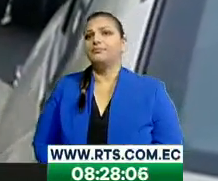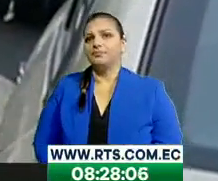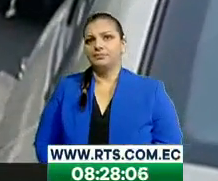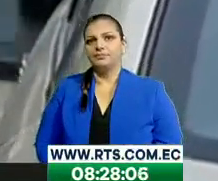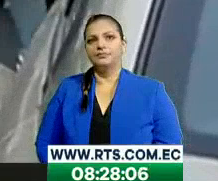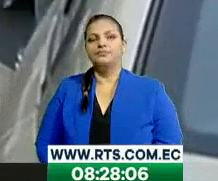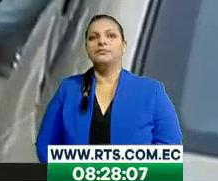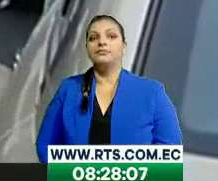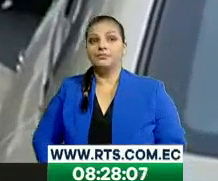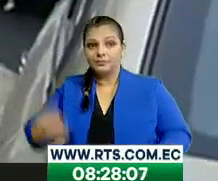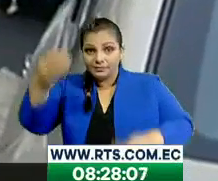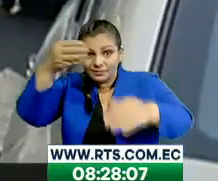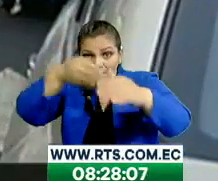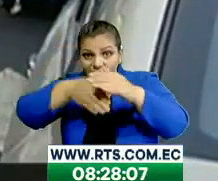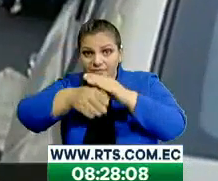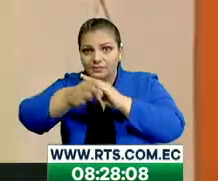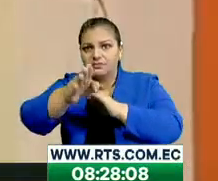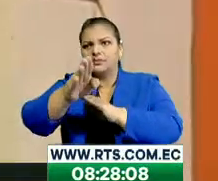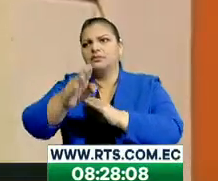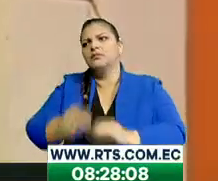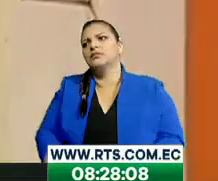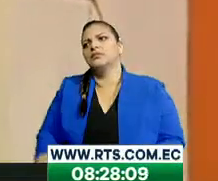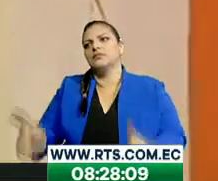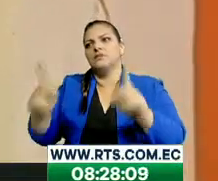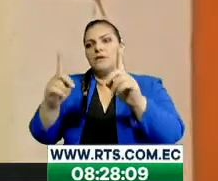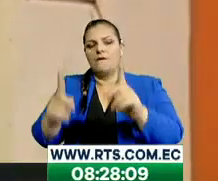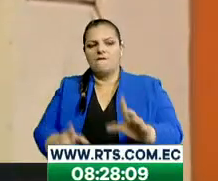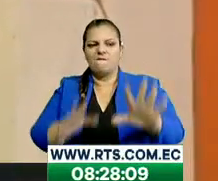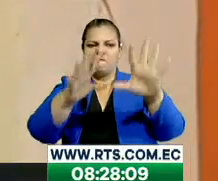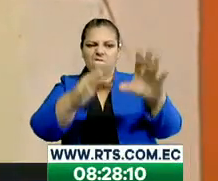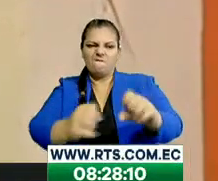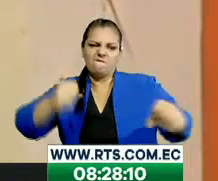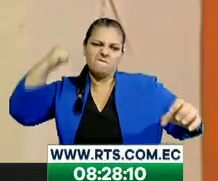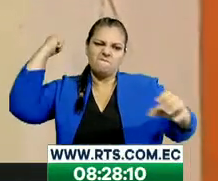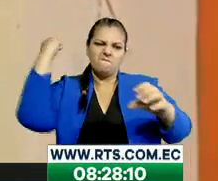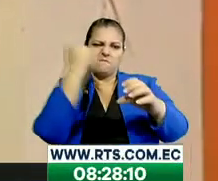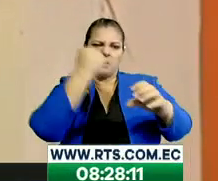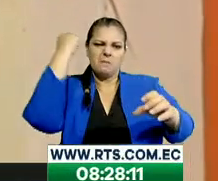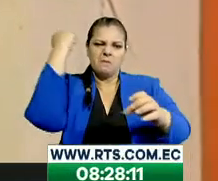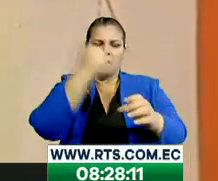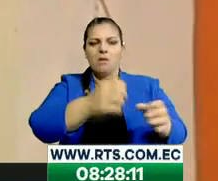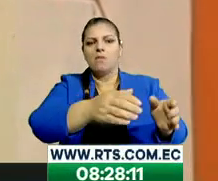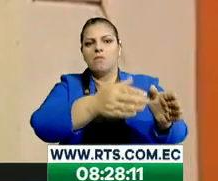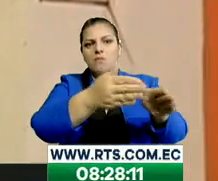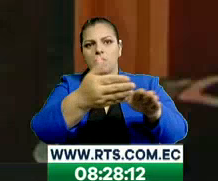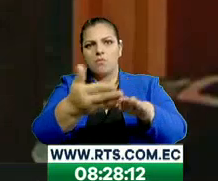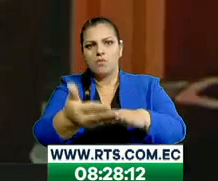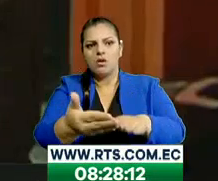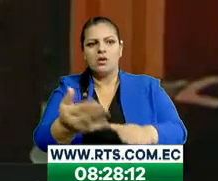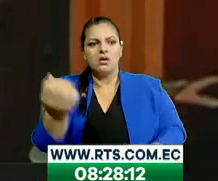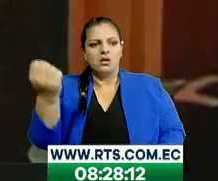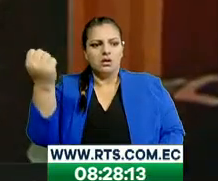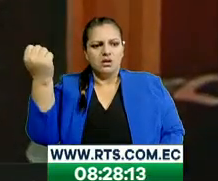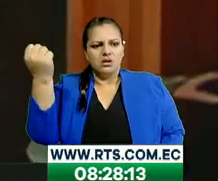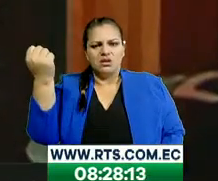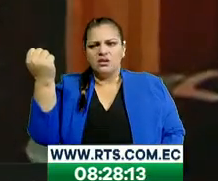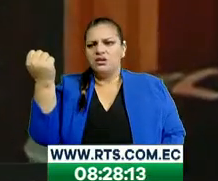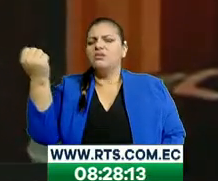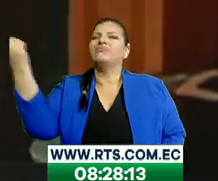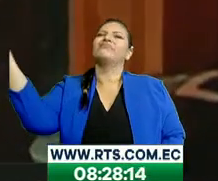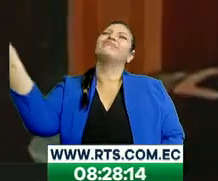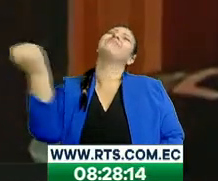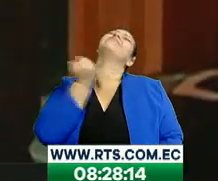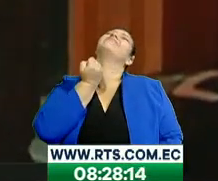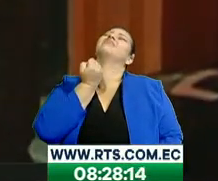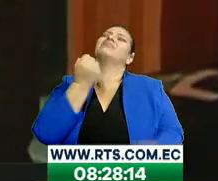ya le habían advertido que se cuide. Incluso la separación de ambos se dio por maltratos recibidos, situación que la llevó a sacar